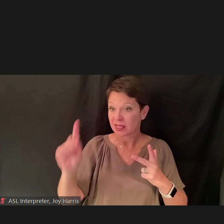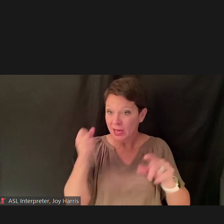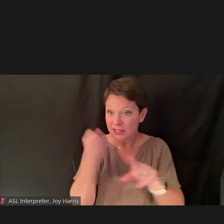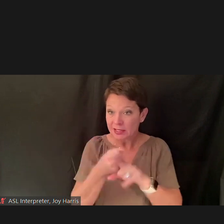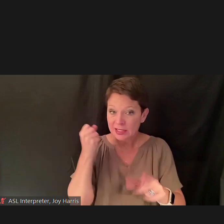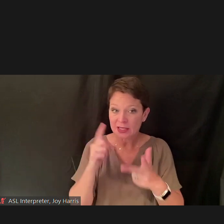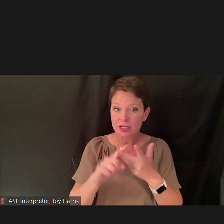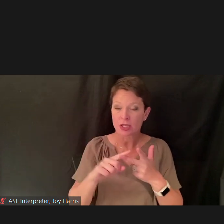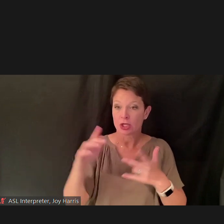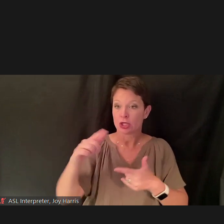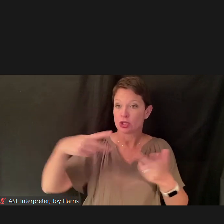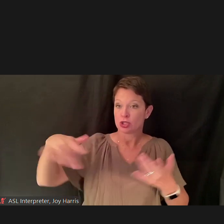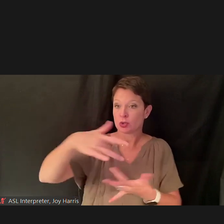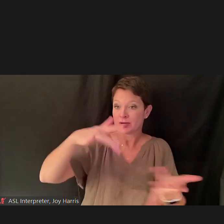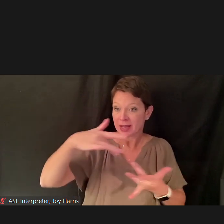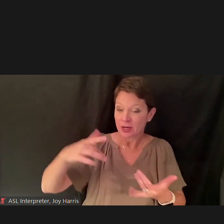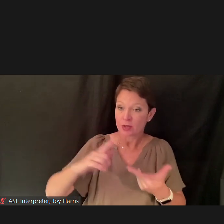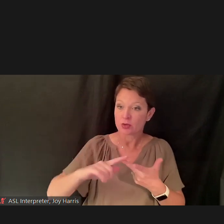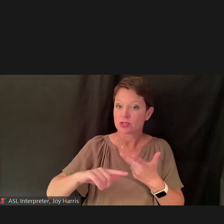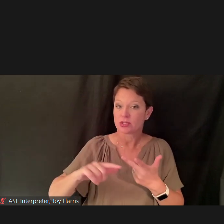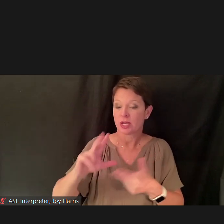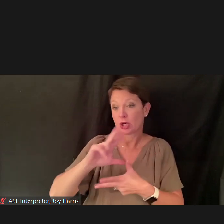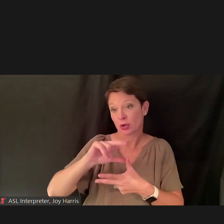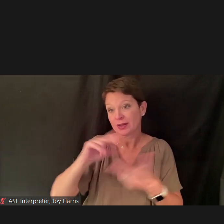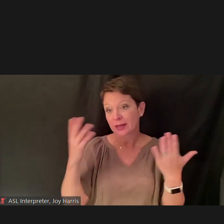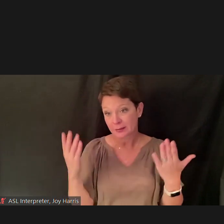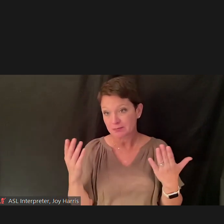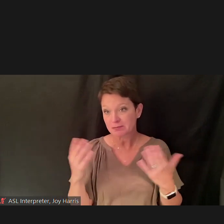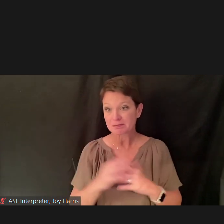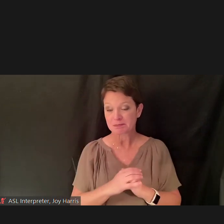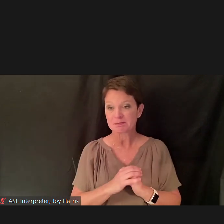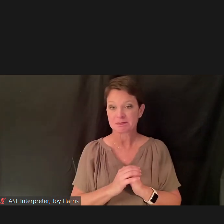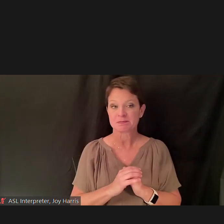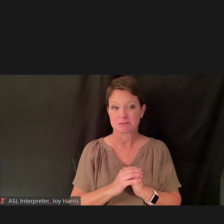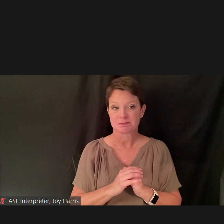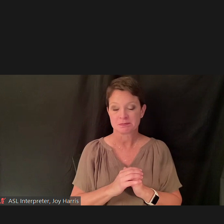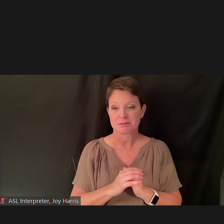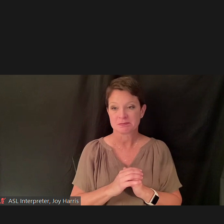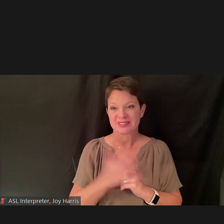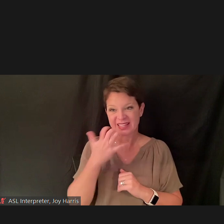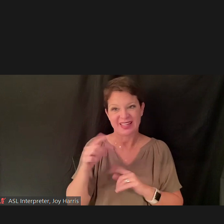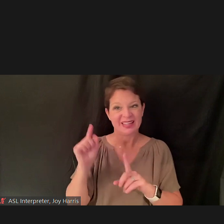son inundaciones, relámpagos, tornados y huracanes.